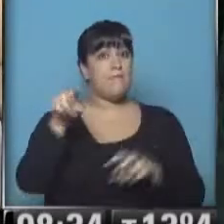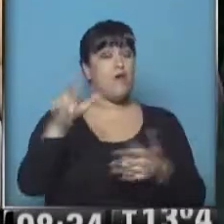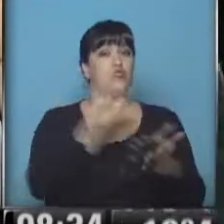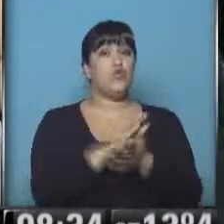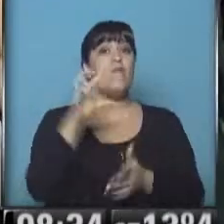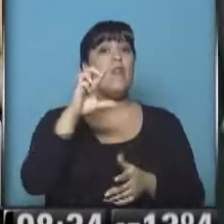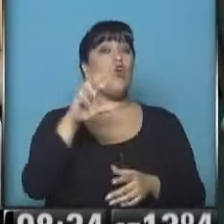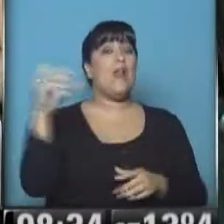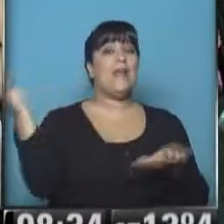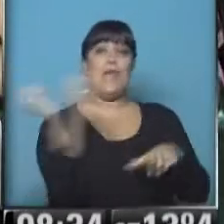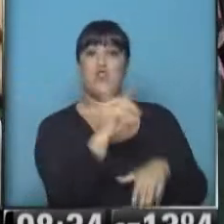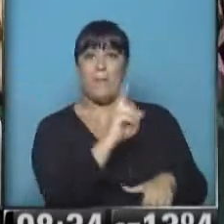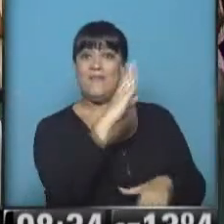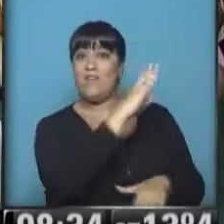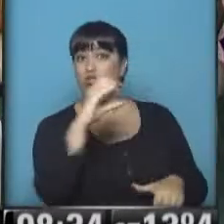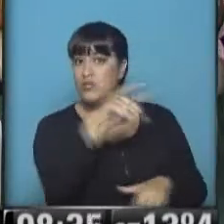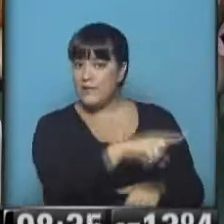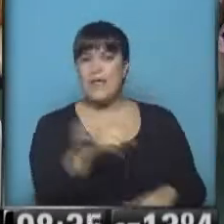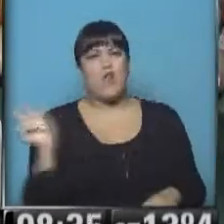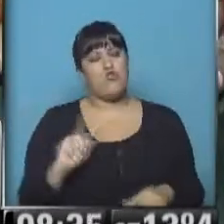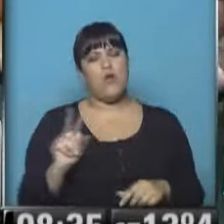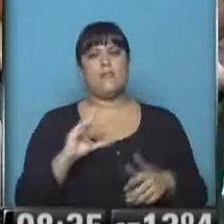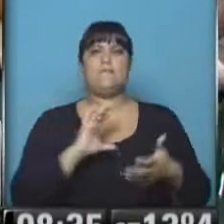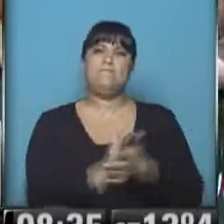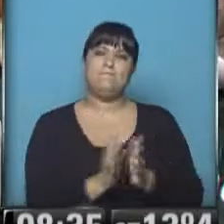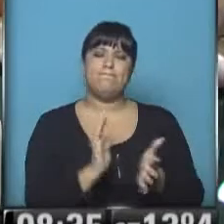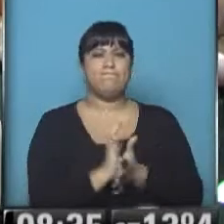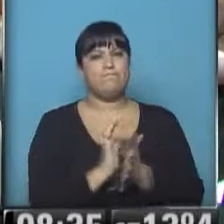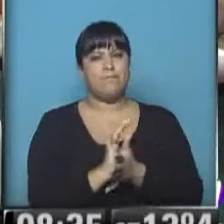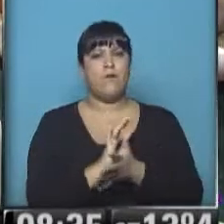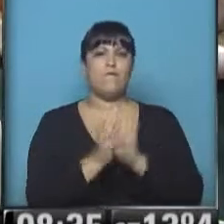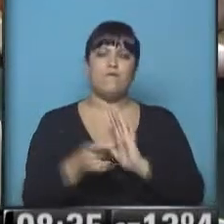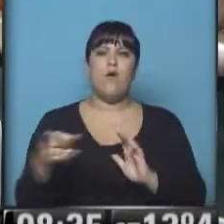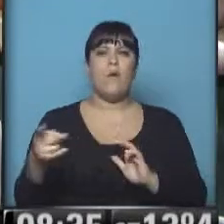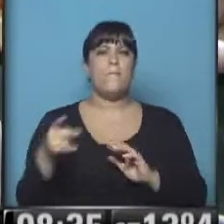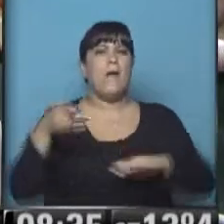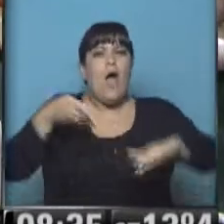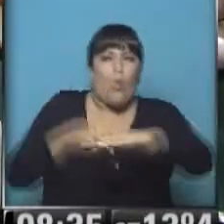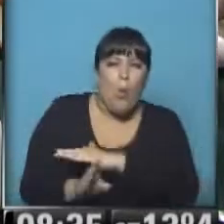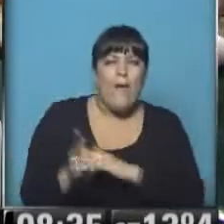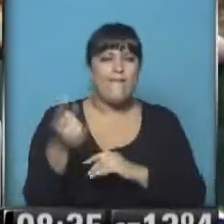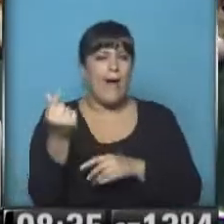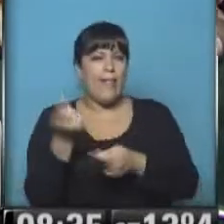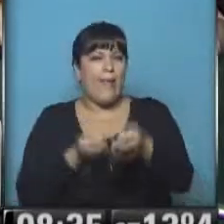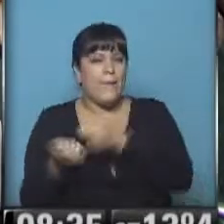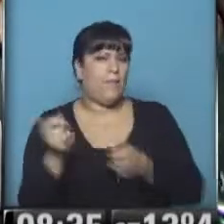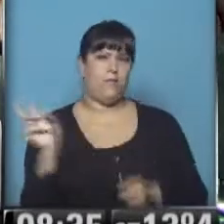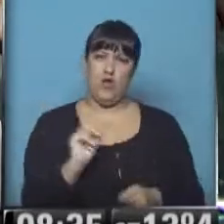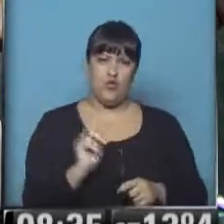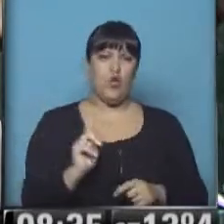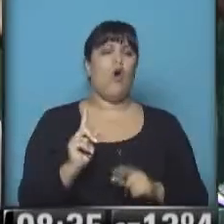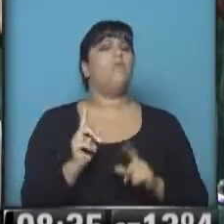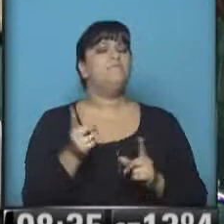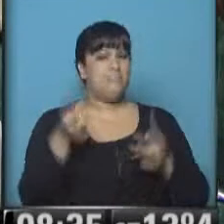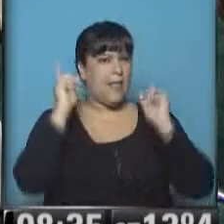repito lo que siempre decimos no son los arbolitos o el pequeño ahorrista lo que el conflicto tiene argentina con las divisas